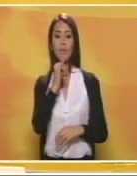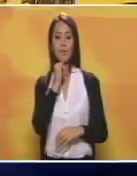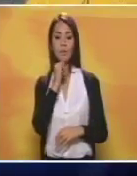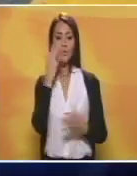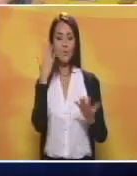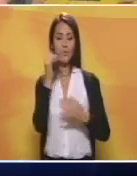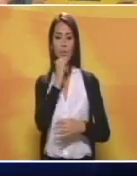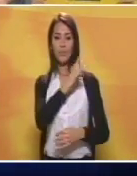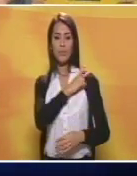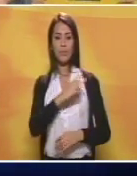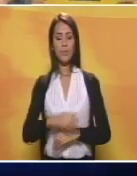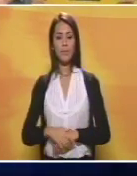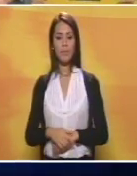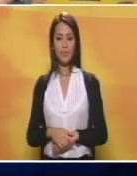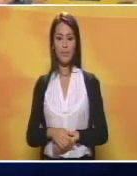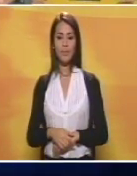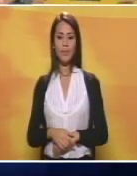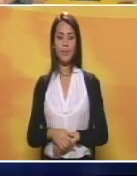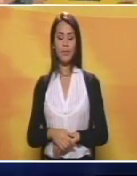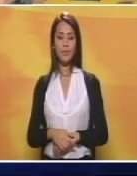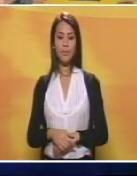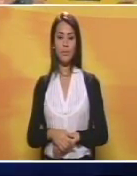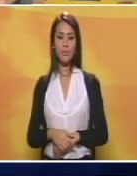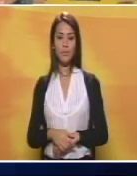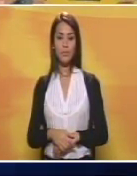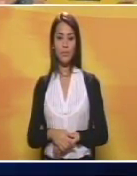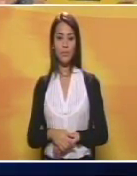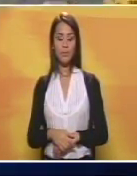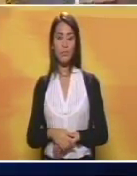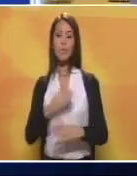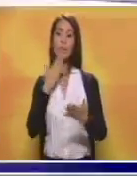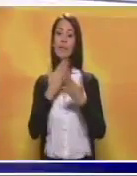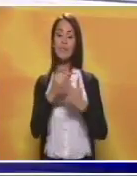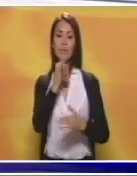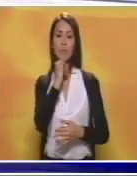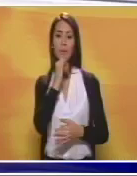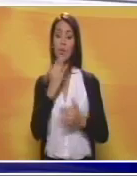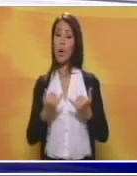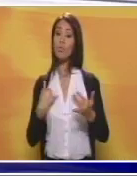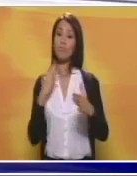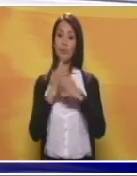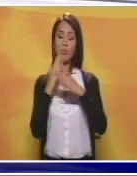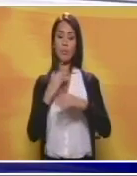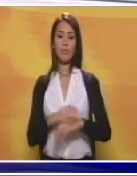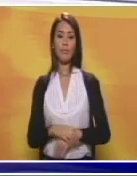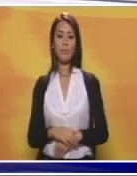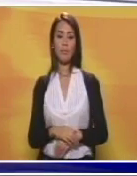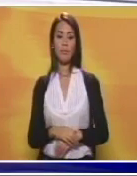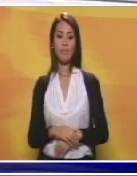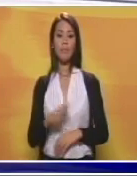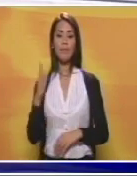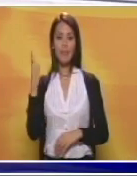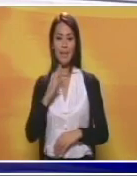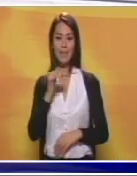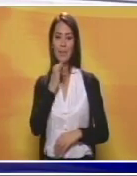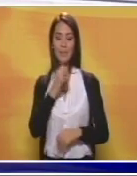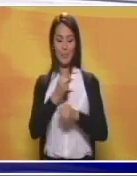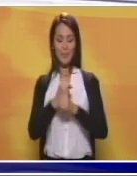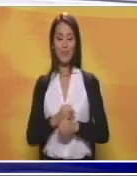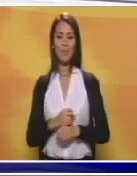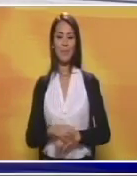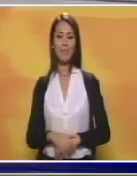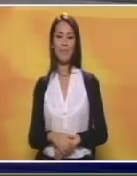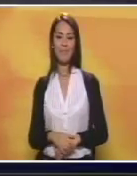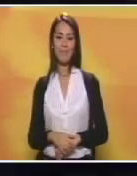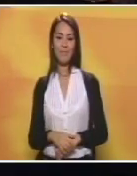Continúen con más de la emisión meridiana de Noticiero Venevisión. Gracias, Manuel. Hacemos una nueva pausa. En breve tenemos más información. Ya